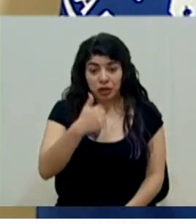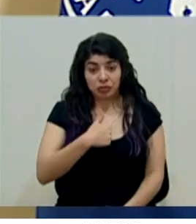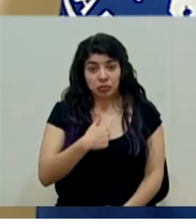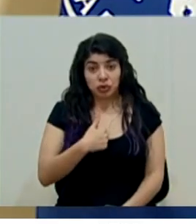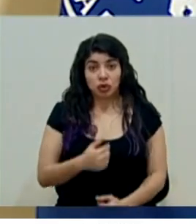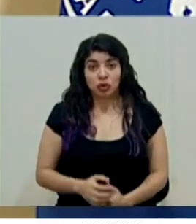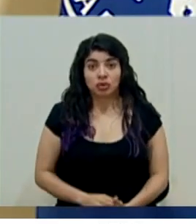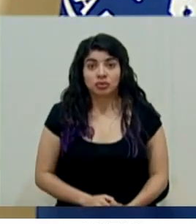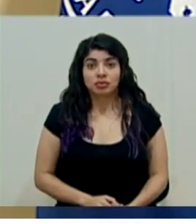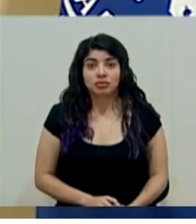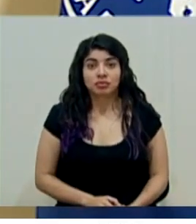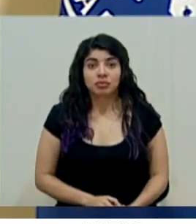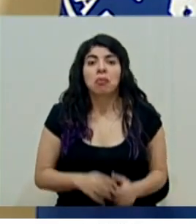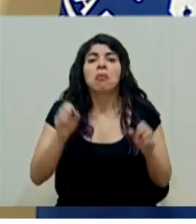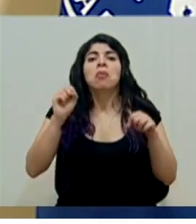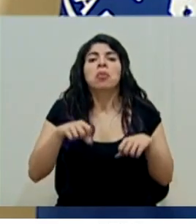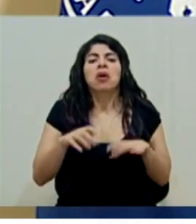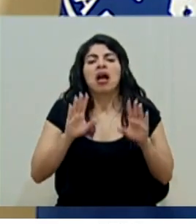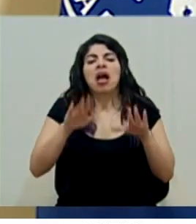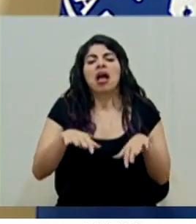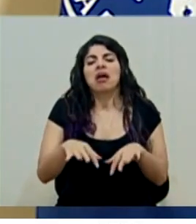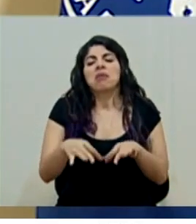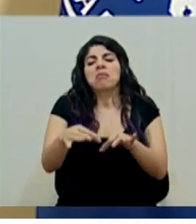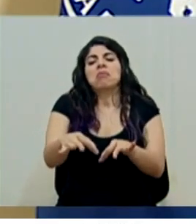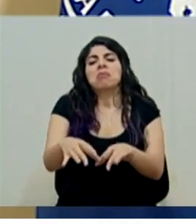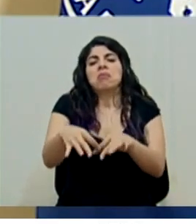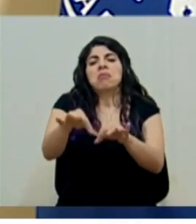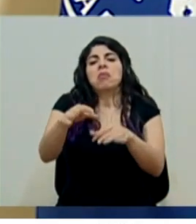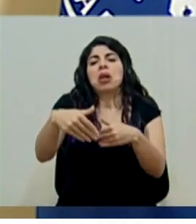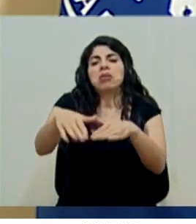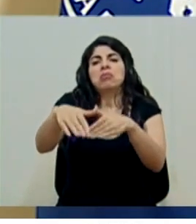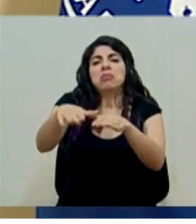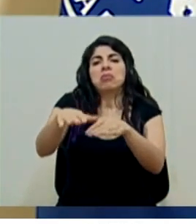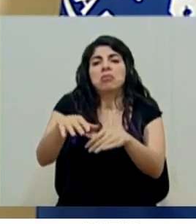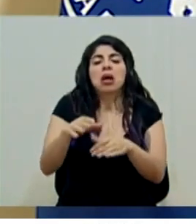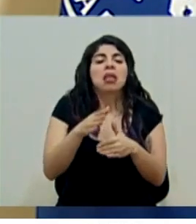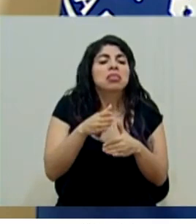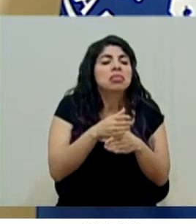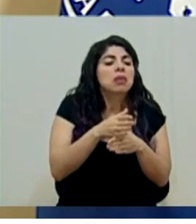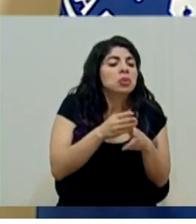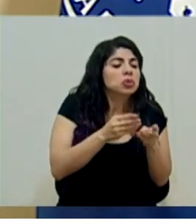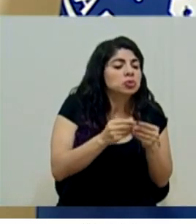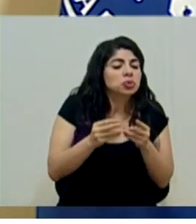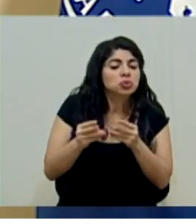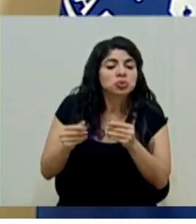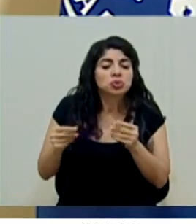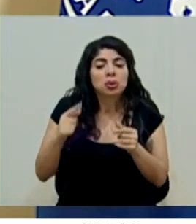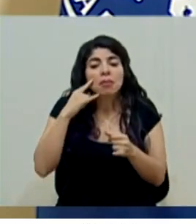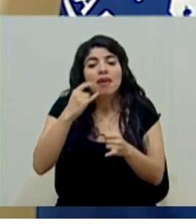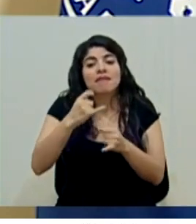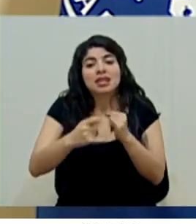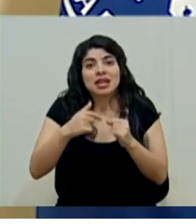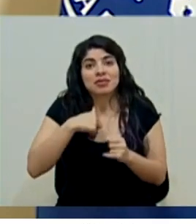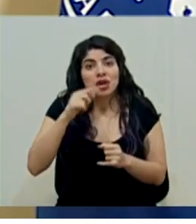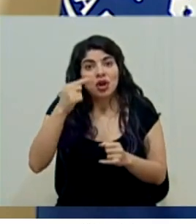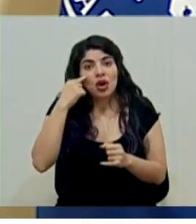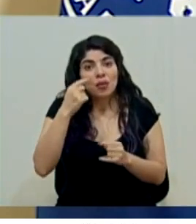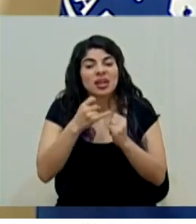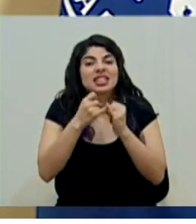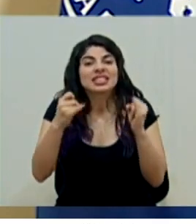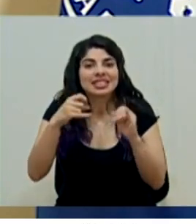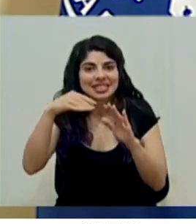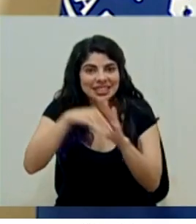podría patear la bola y buscar fuentes de oxígeno temporal para llegar al final de mi mandato sin